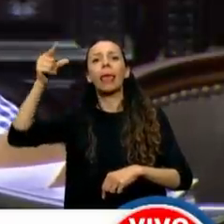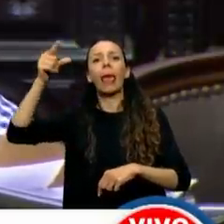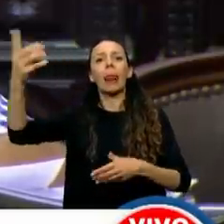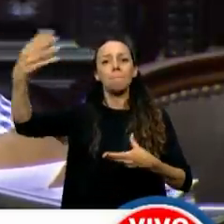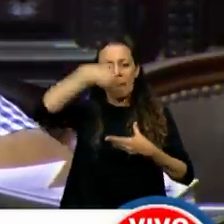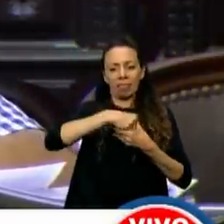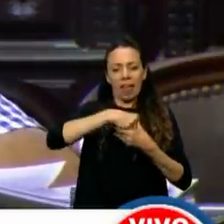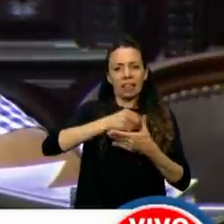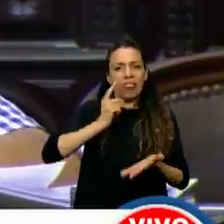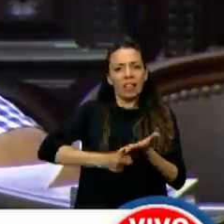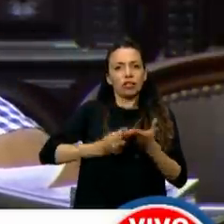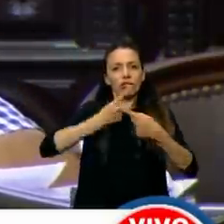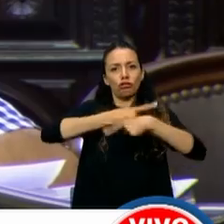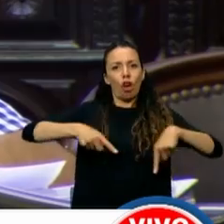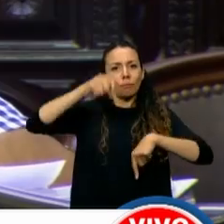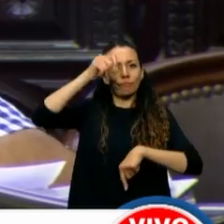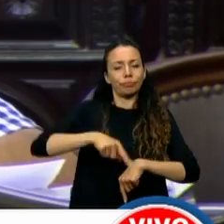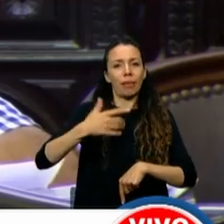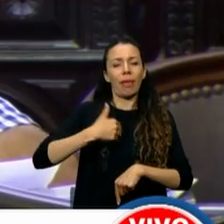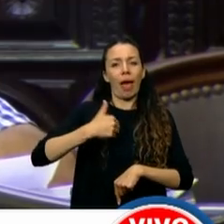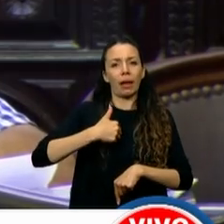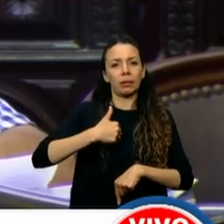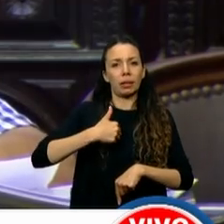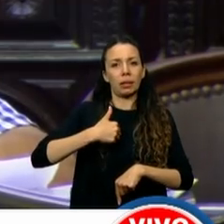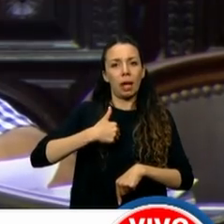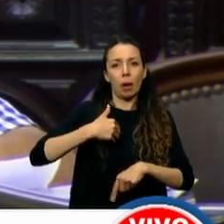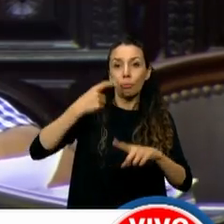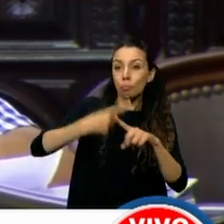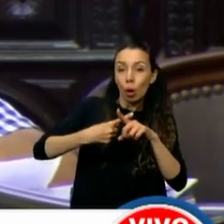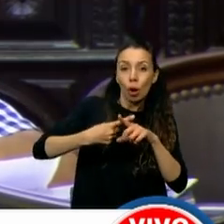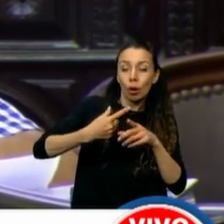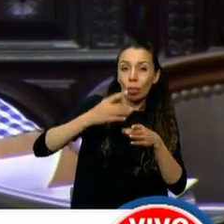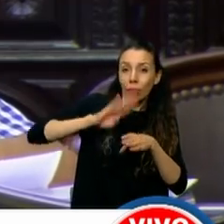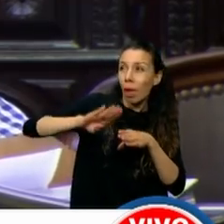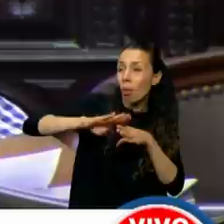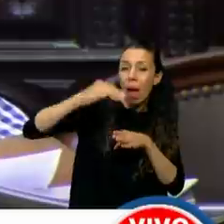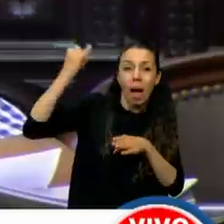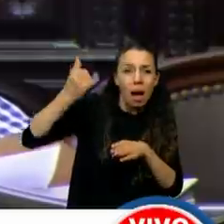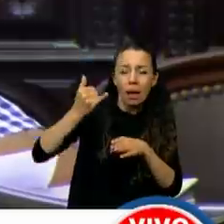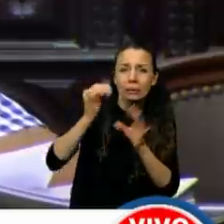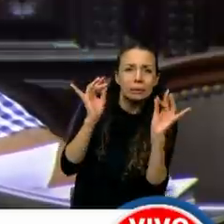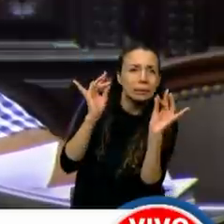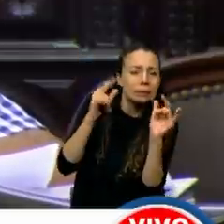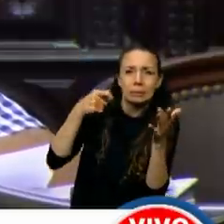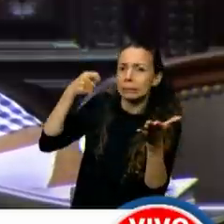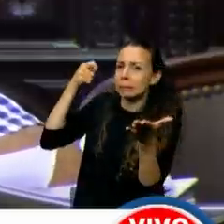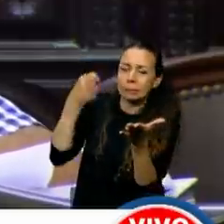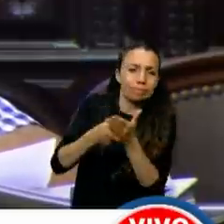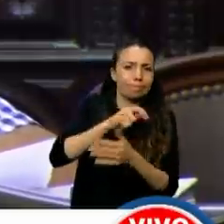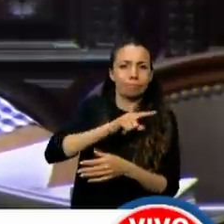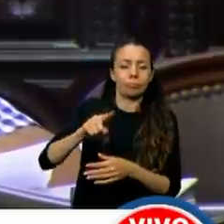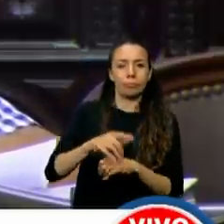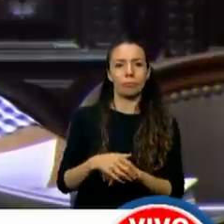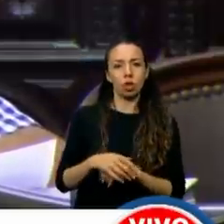políticas de nuestro país que es una deuda impagable vamos a pelear para defender nuestra